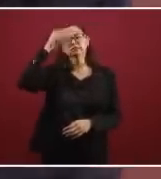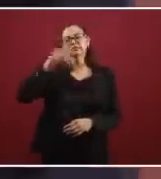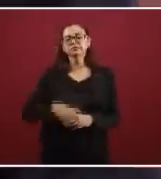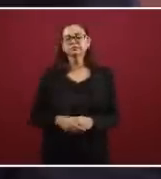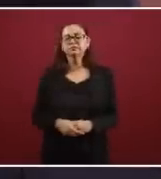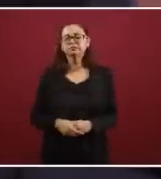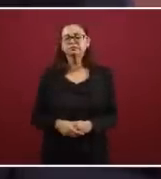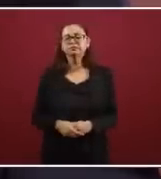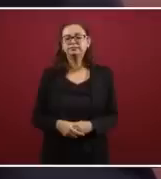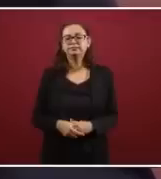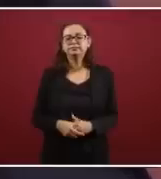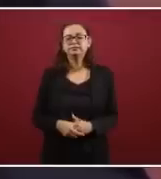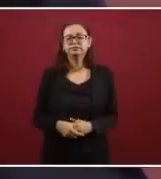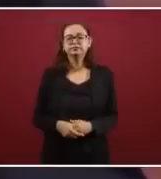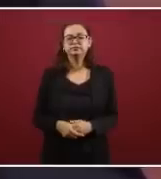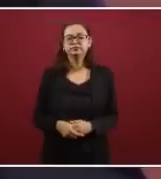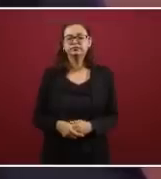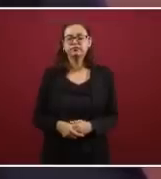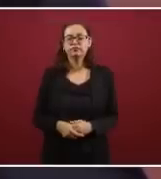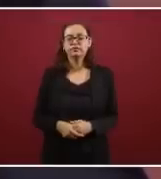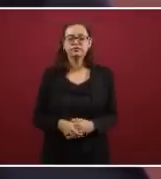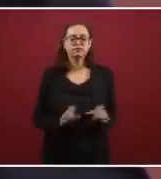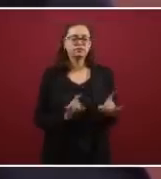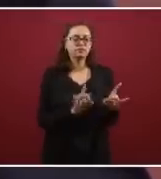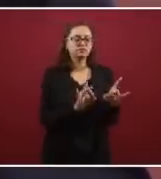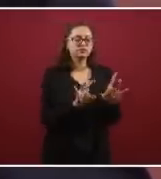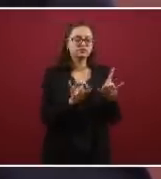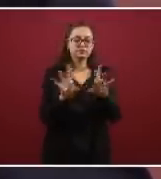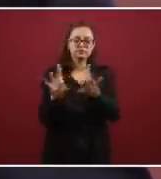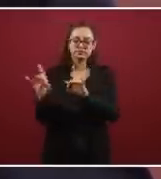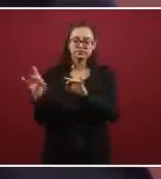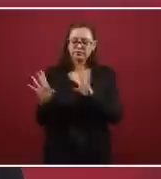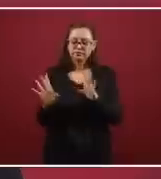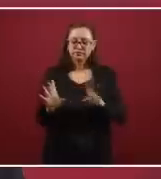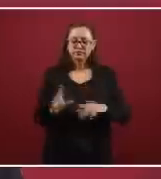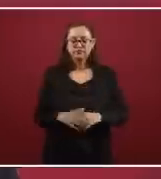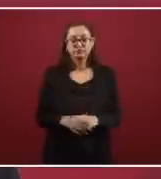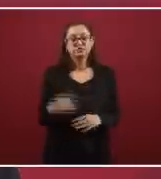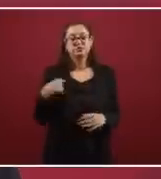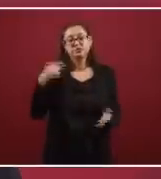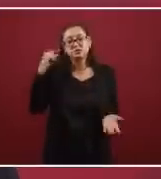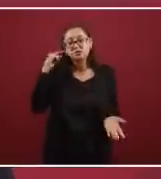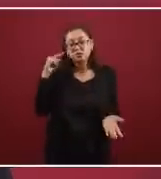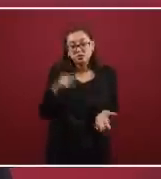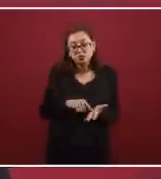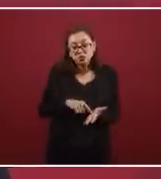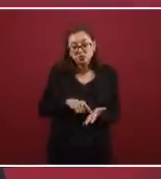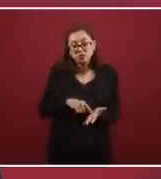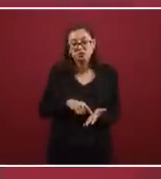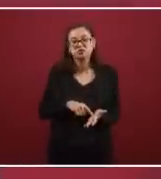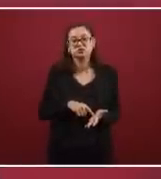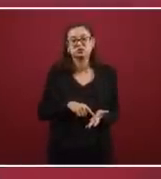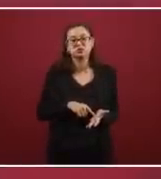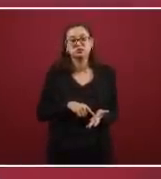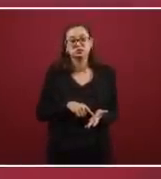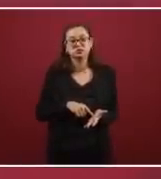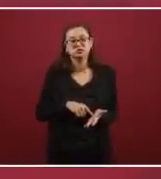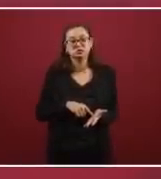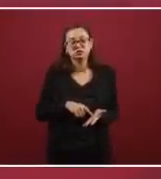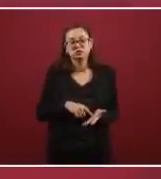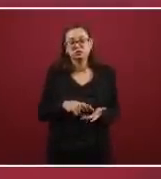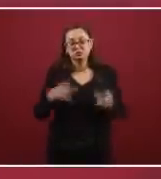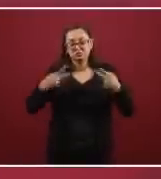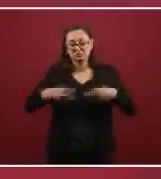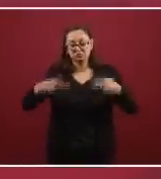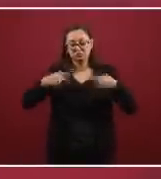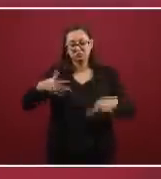esta forma de proceder. Yo creo que quienes encabezan este